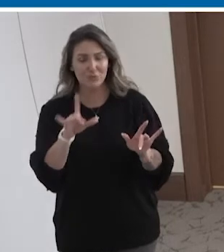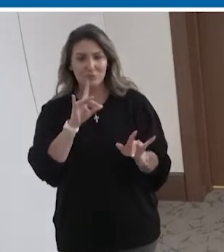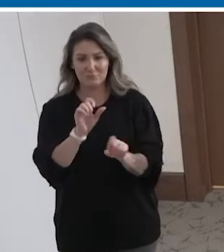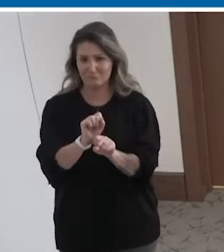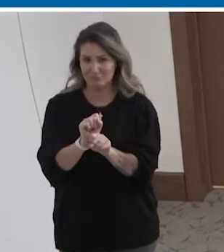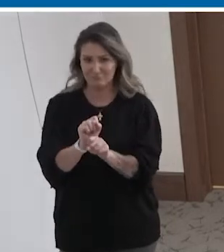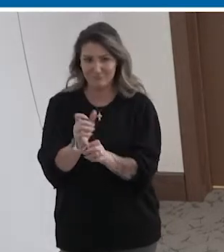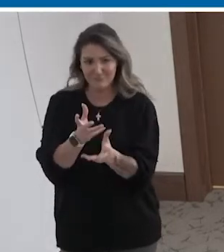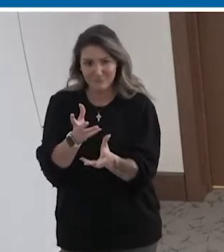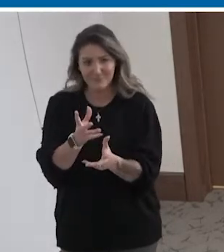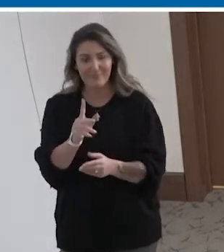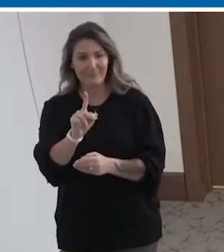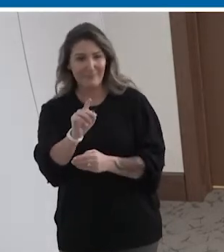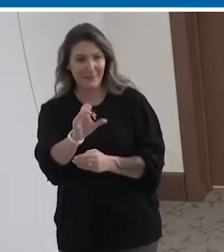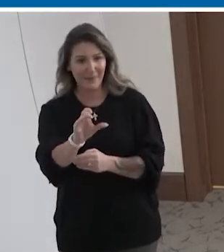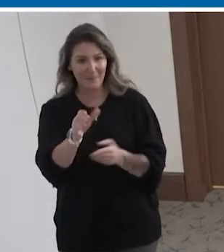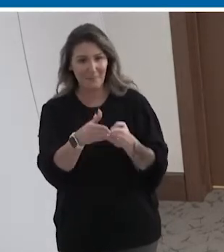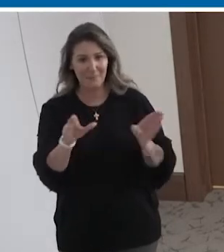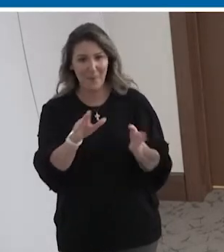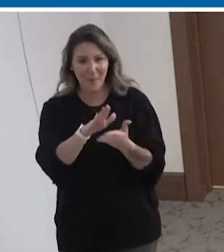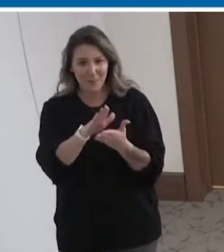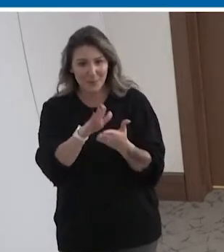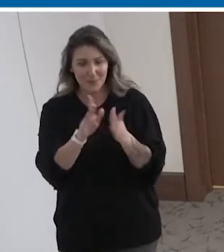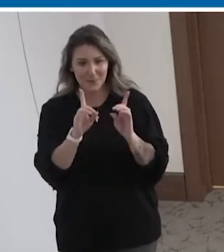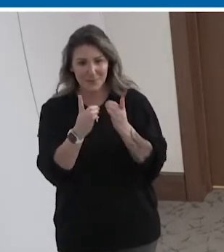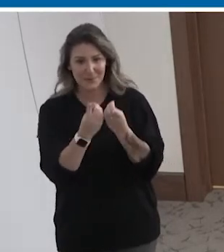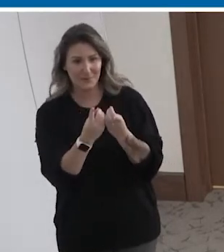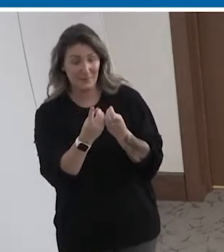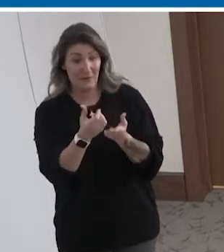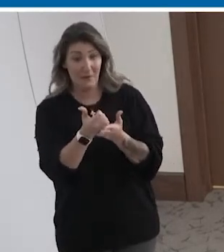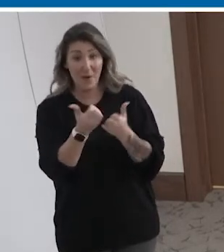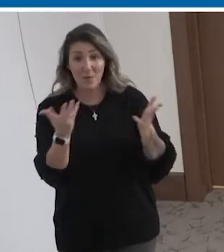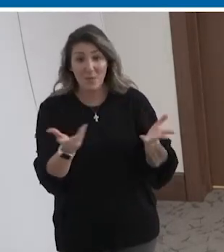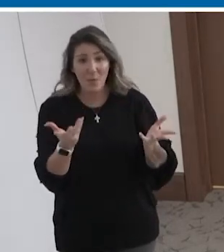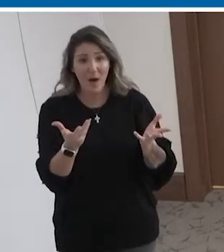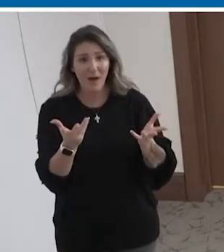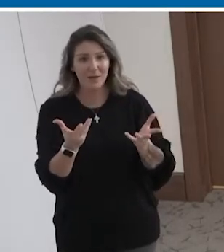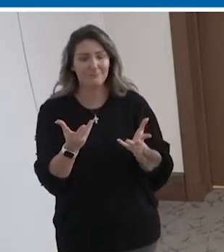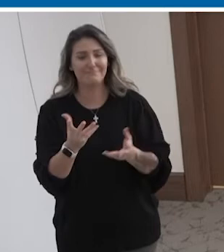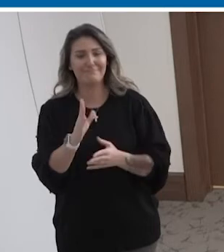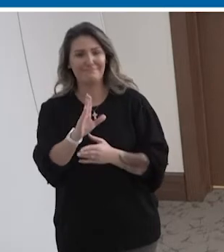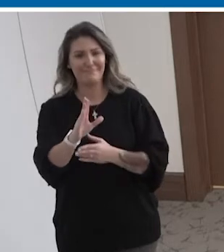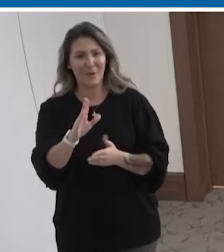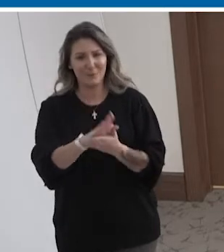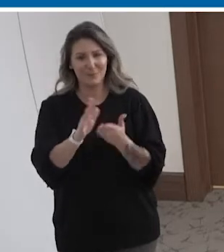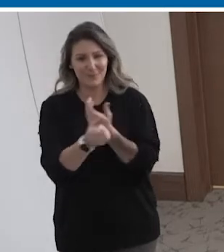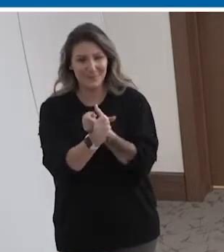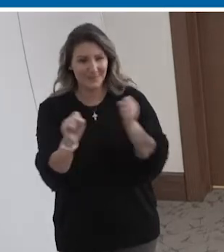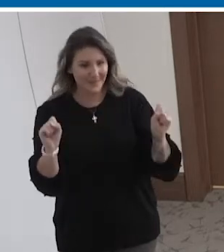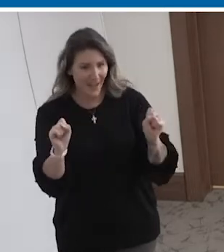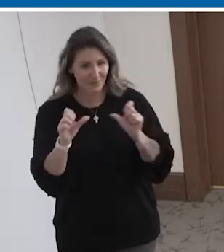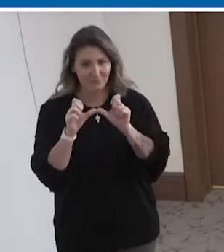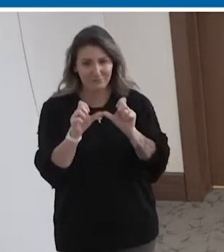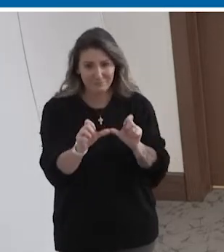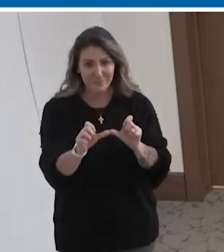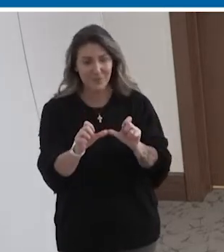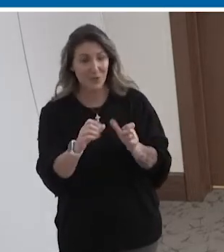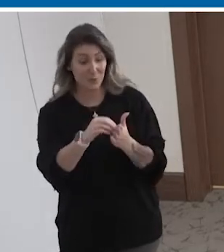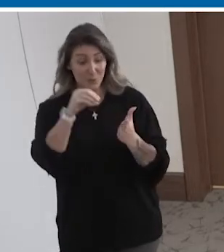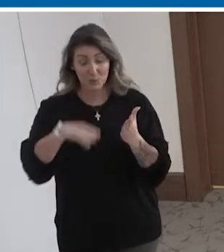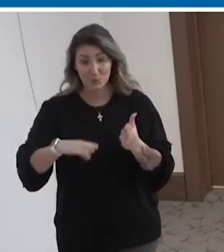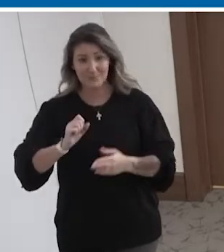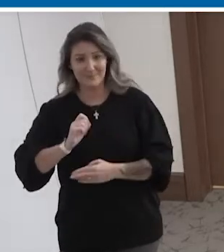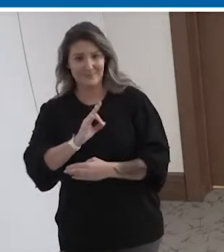with Kansas City Public Schools to help keep Kansas City Public Schools safe for our students, staff, and